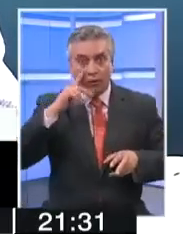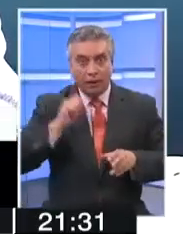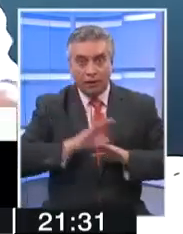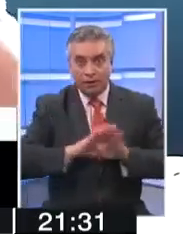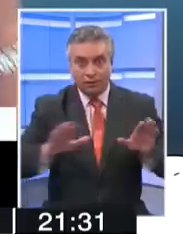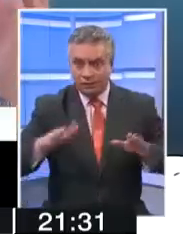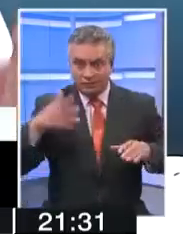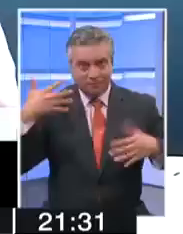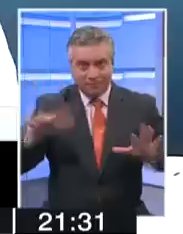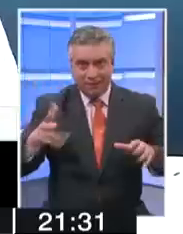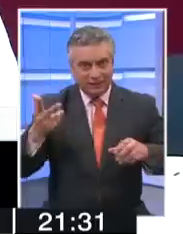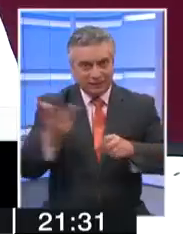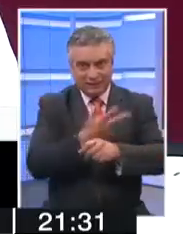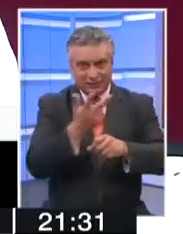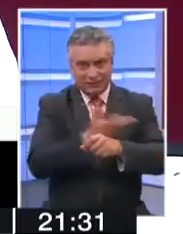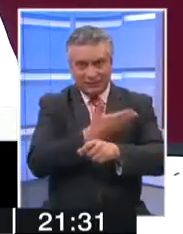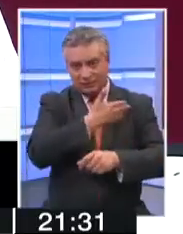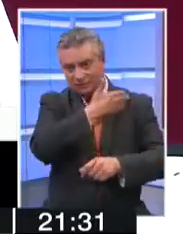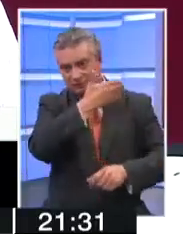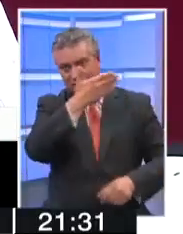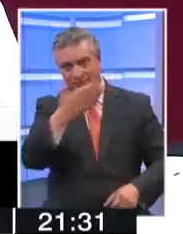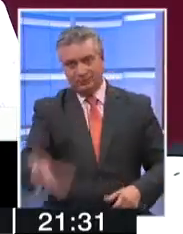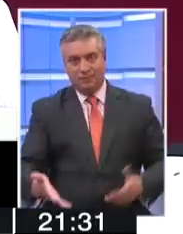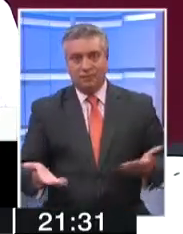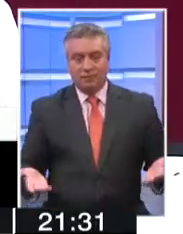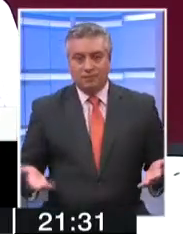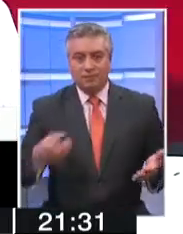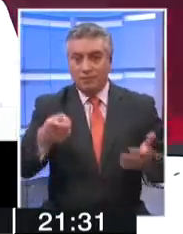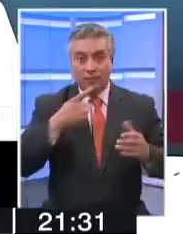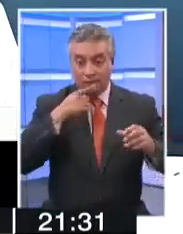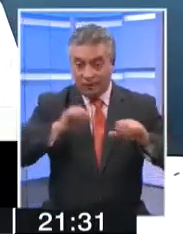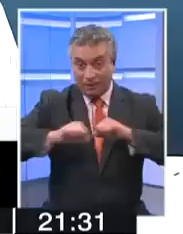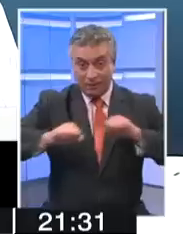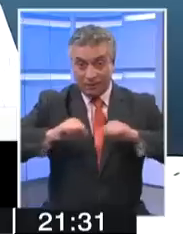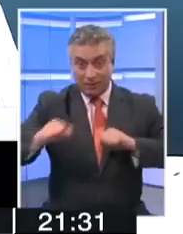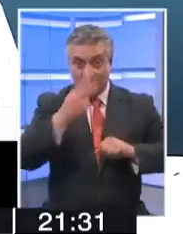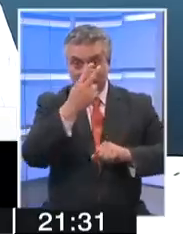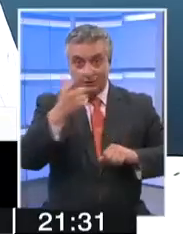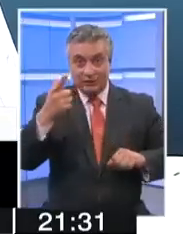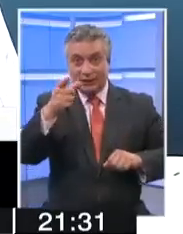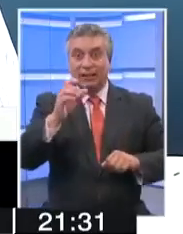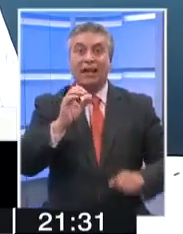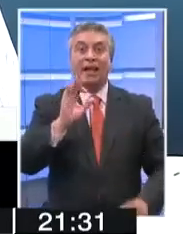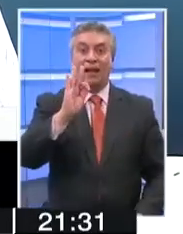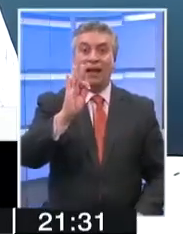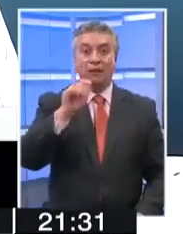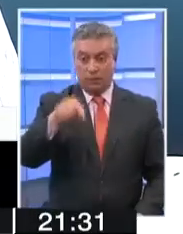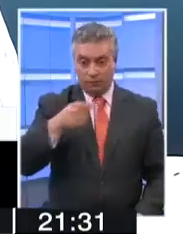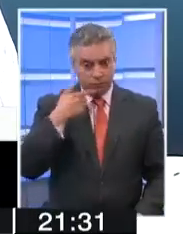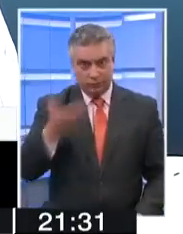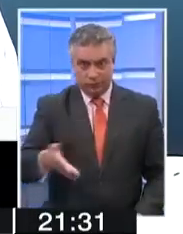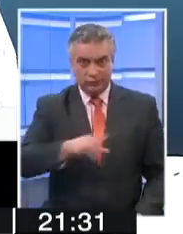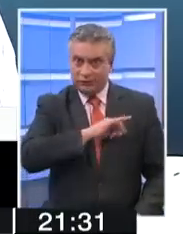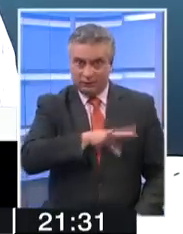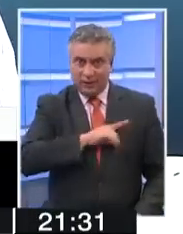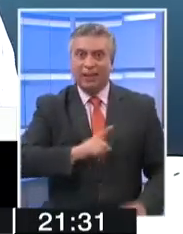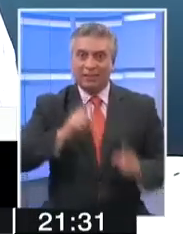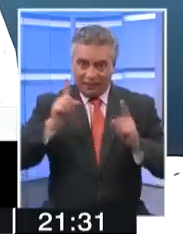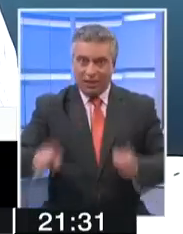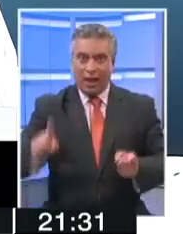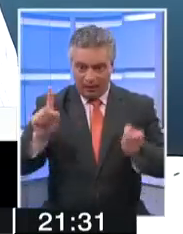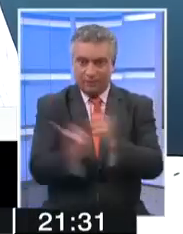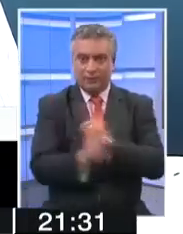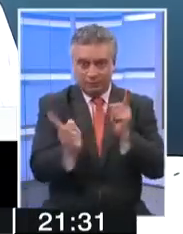viene mal hecha desde hace tiempo atrás y que no se ha aprendido del terremoto del 27 de febrero, que hay que dar la mejor evidencia que este país tenía que renovar